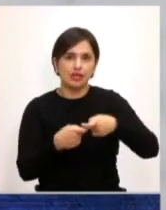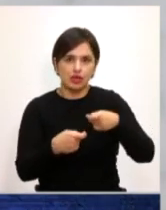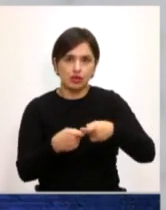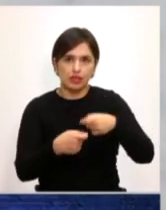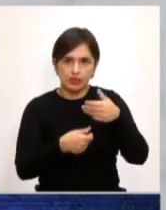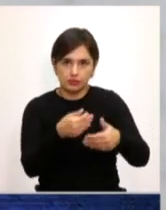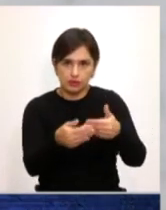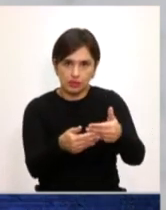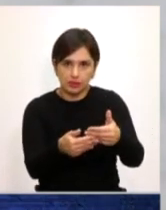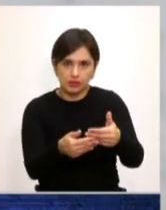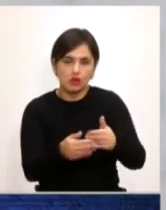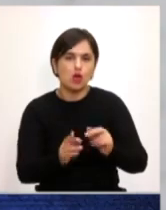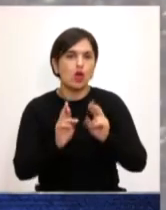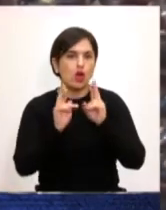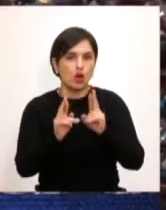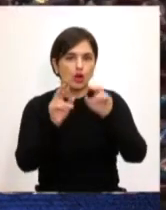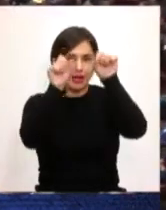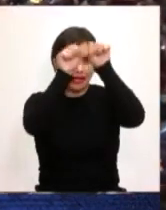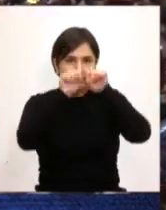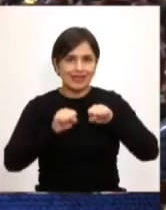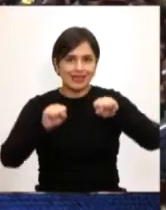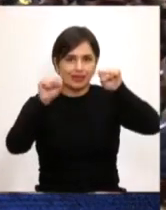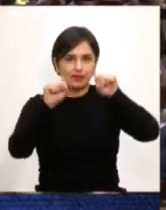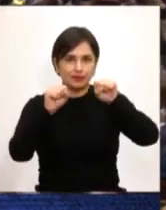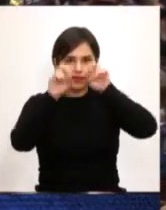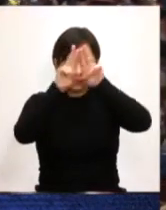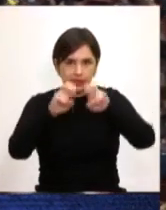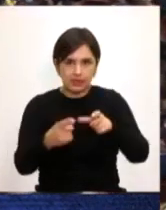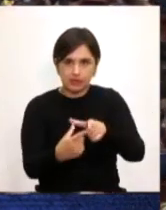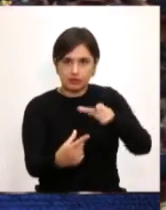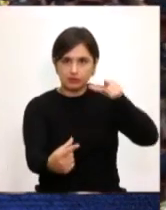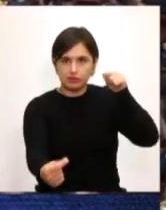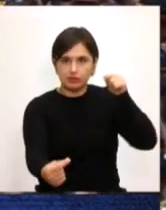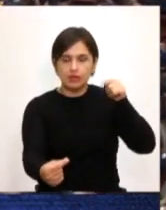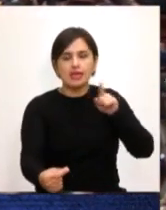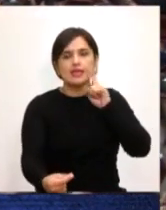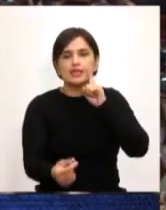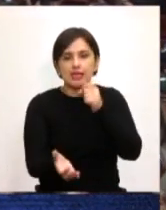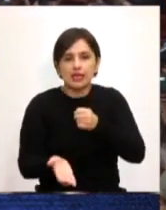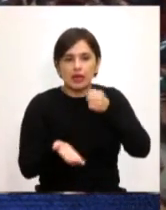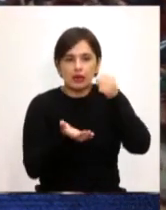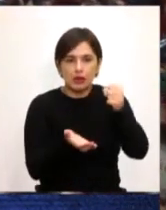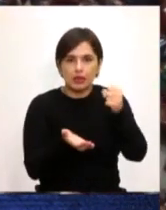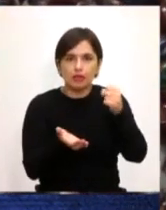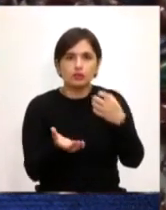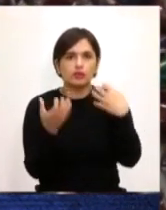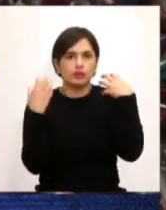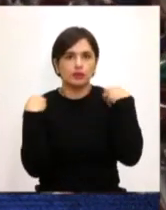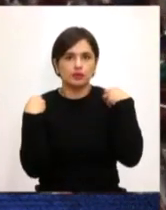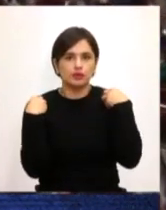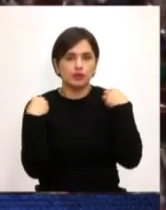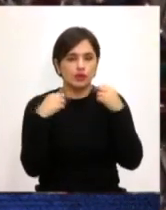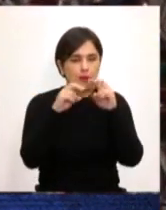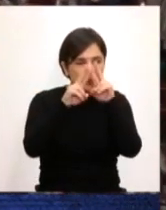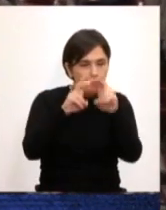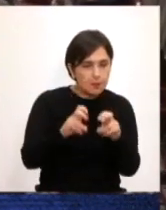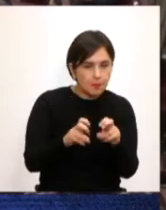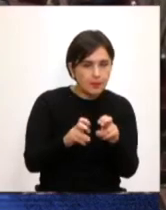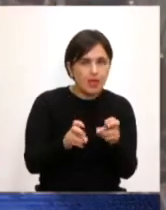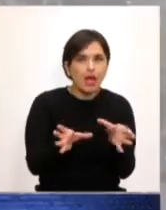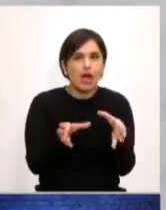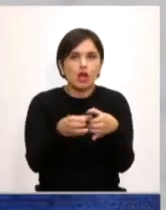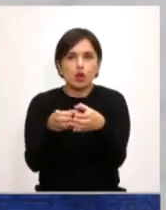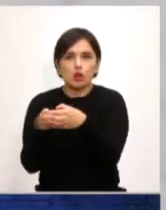esperamos que la Fiscalía Supraterritorial cuente con los recursos y facultades para investigar y perseguir a las organizaciones